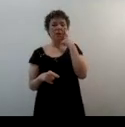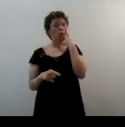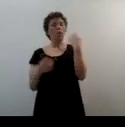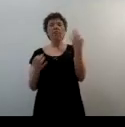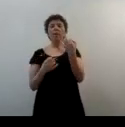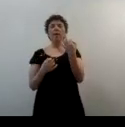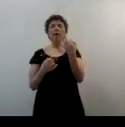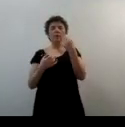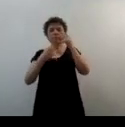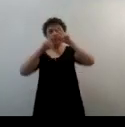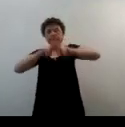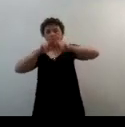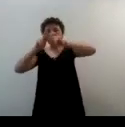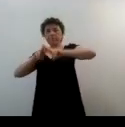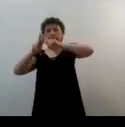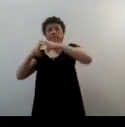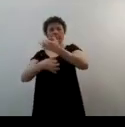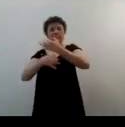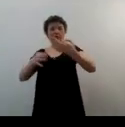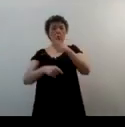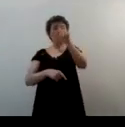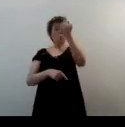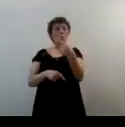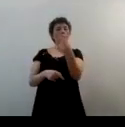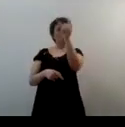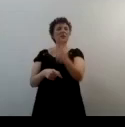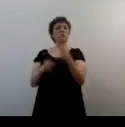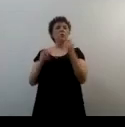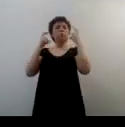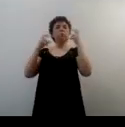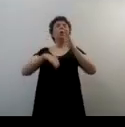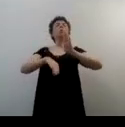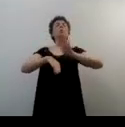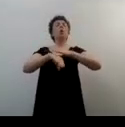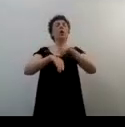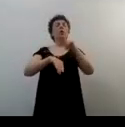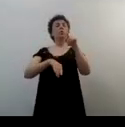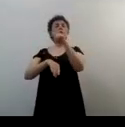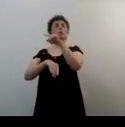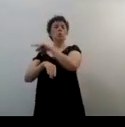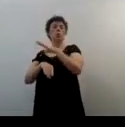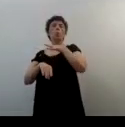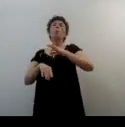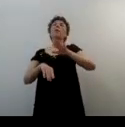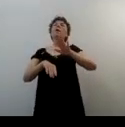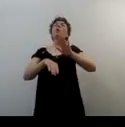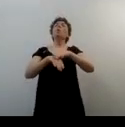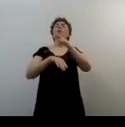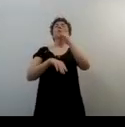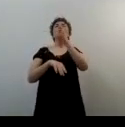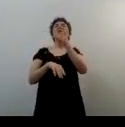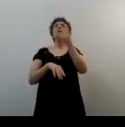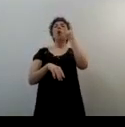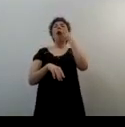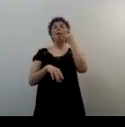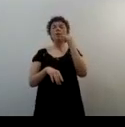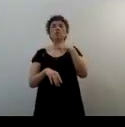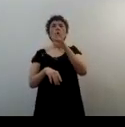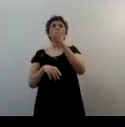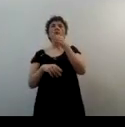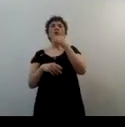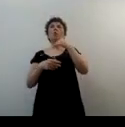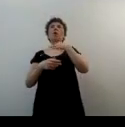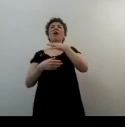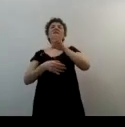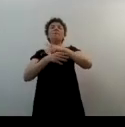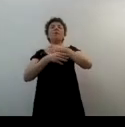adecuada por qué una persona está en esa situación. Y puede ser por hábitos, pero también puede ser por factores fisiológicos, endocrinos,